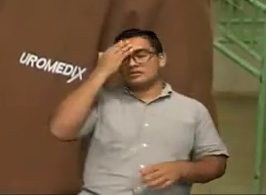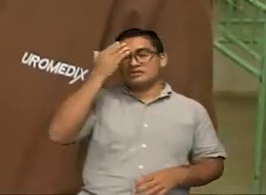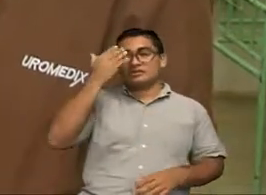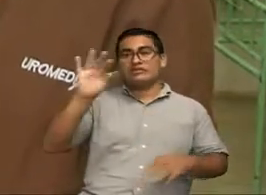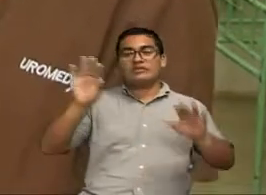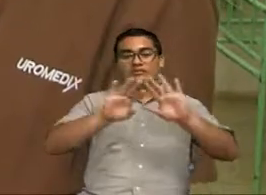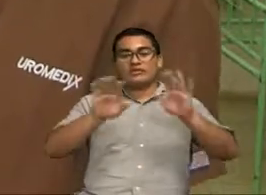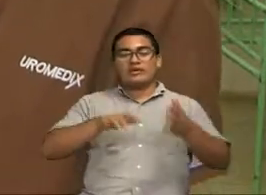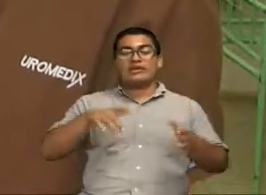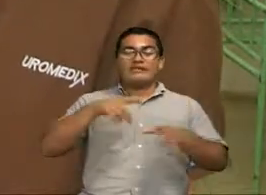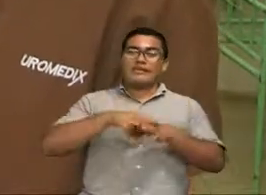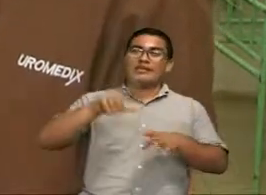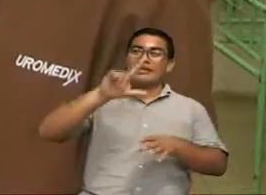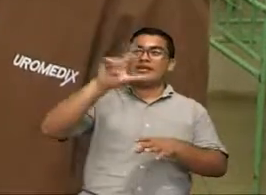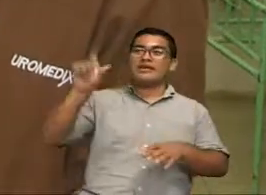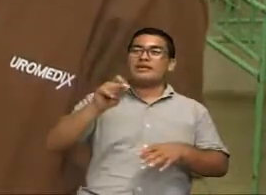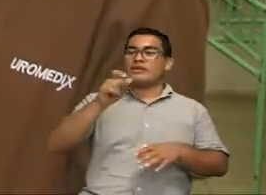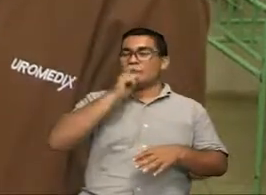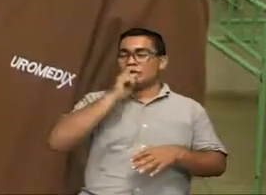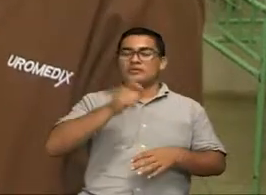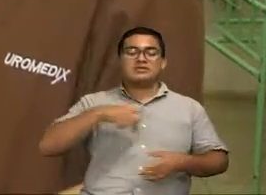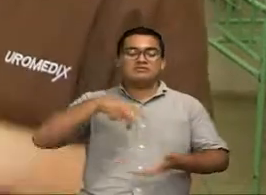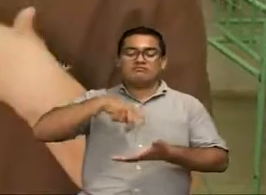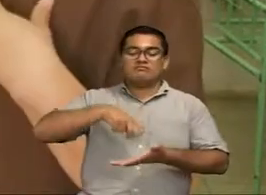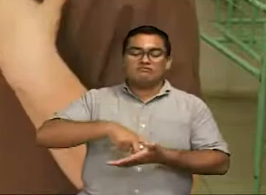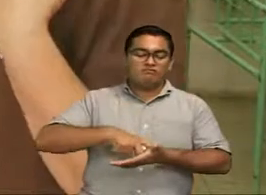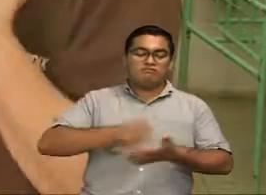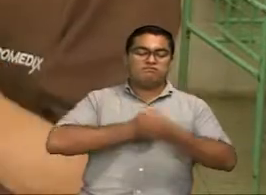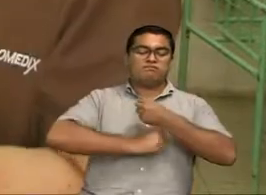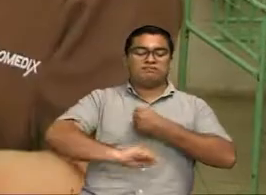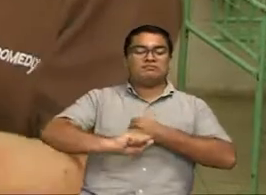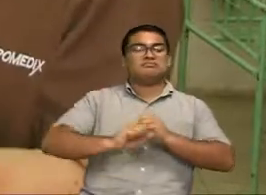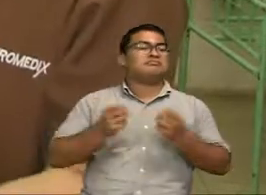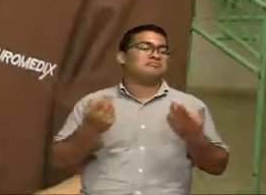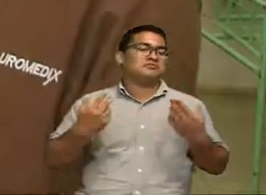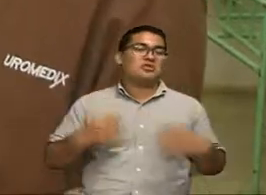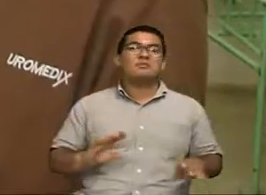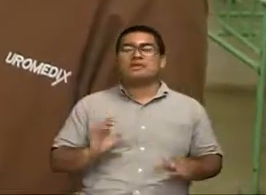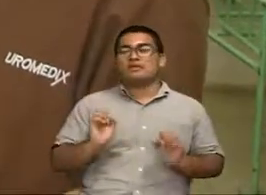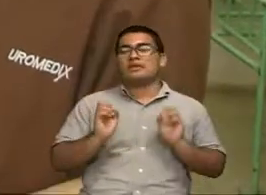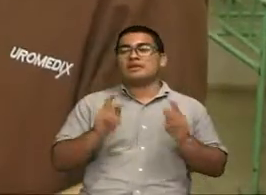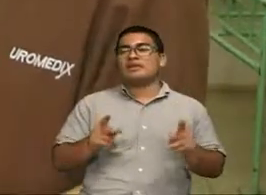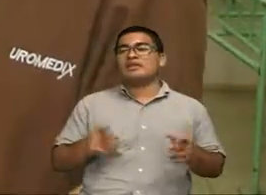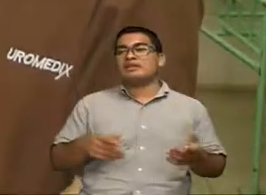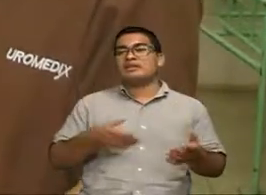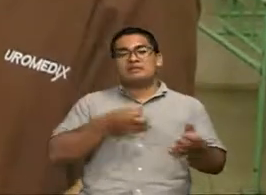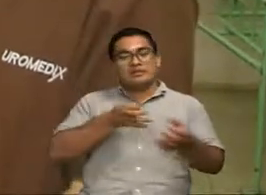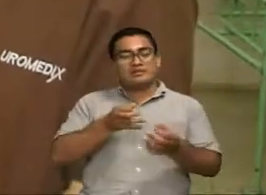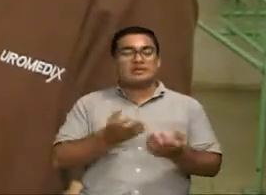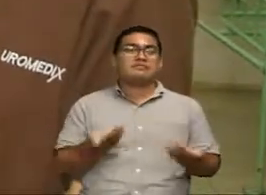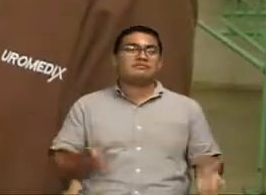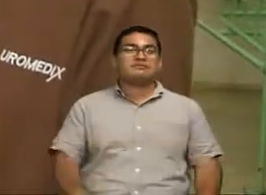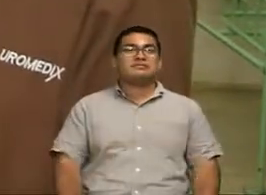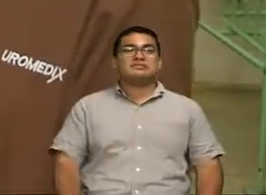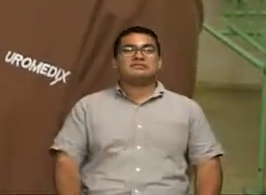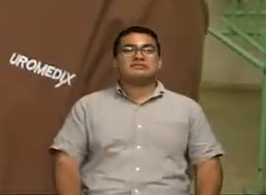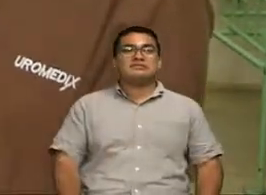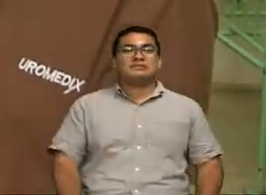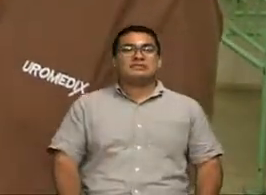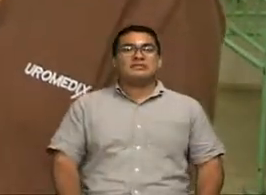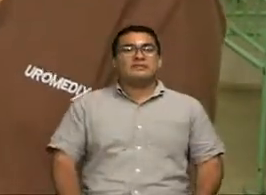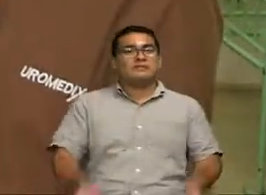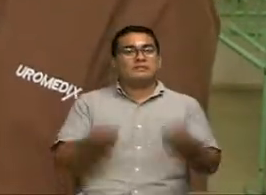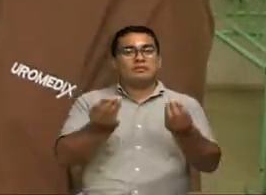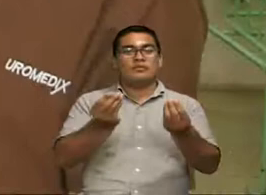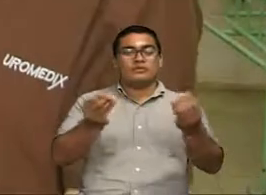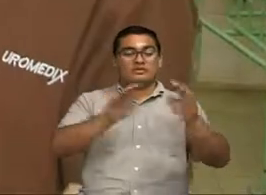pacientes en el campo tienen su bebé de cuclilla. Entonces nosotros le ofertamos esa posición. Ahora que muchas televidentes